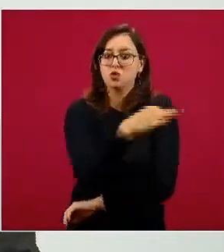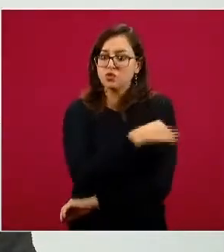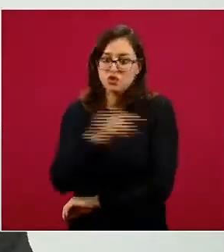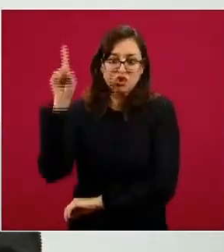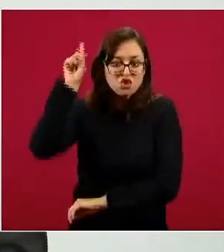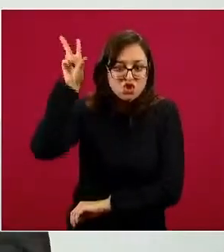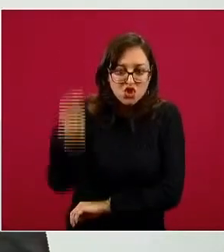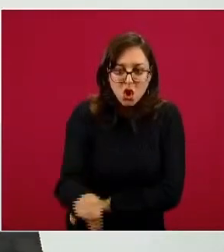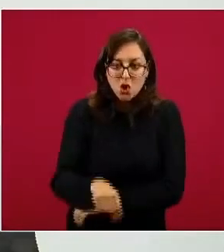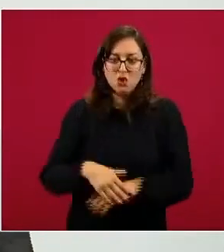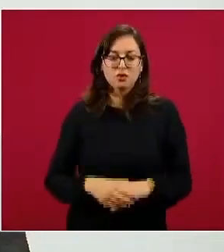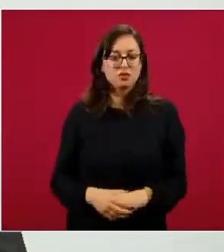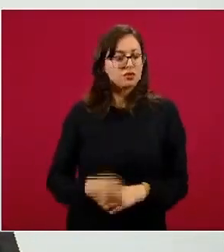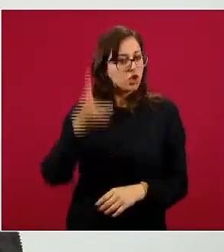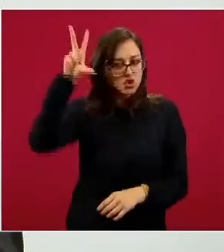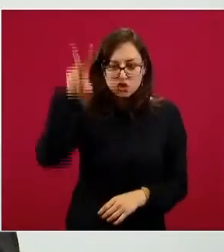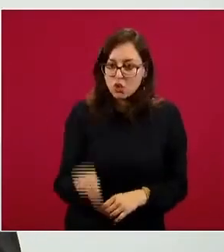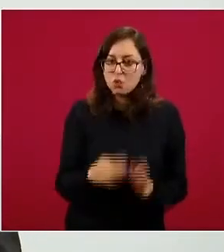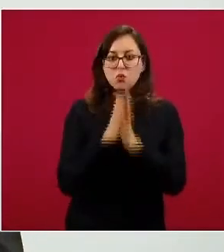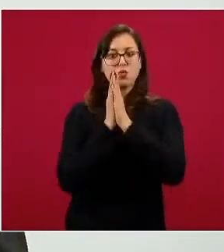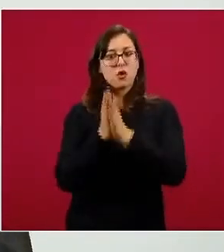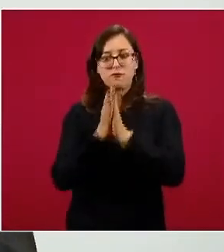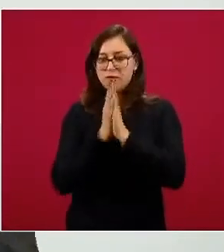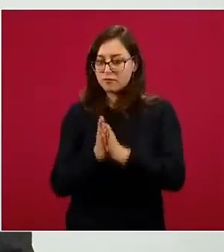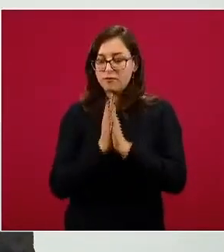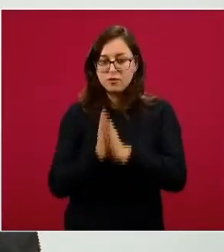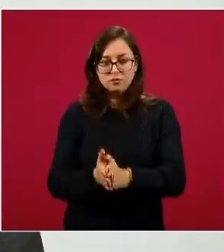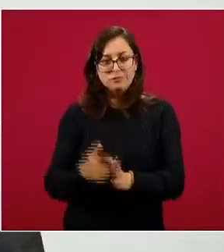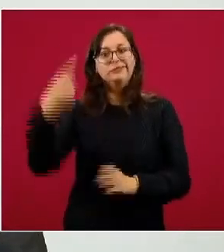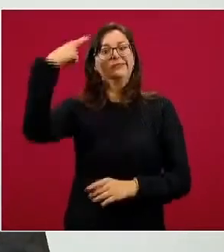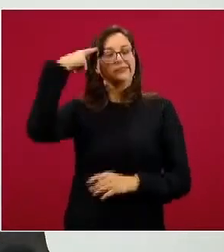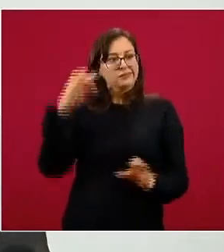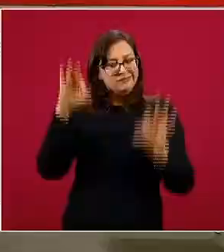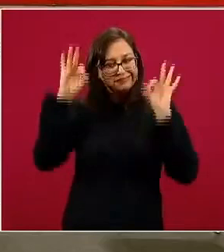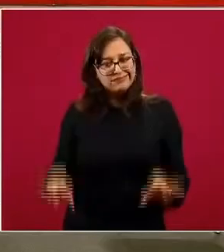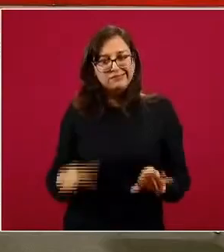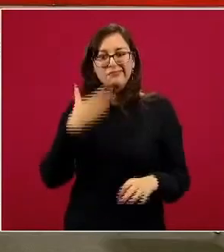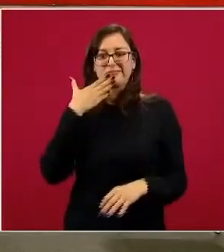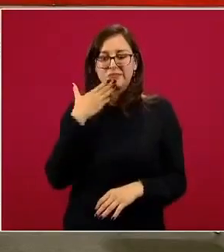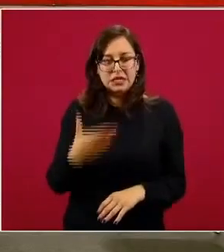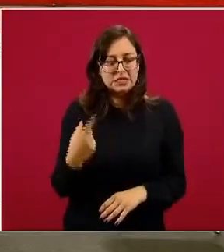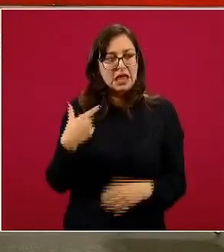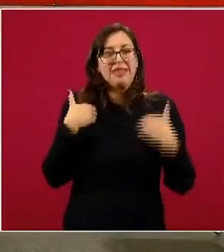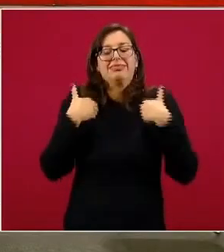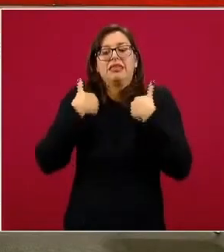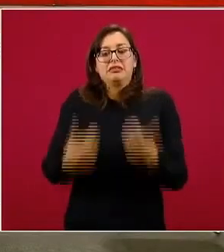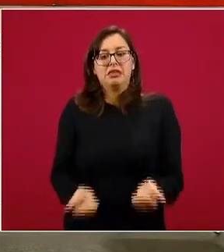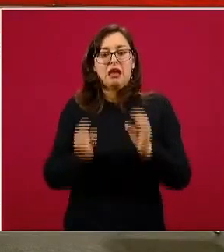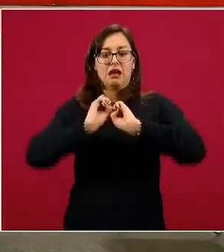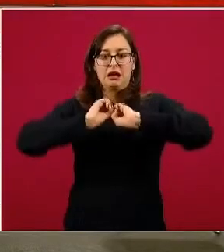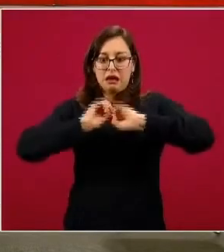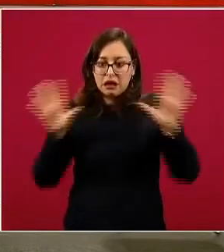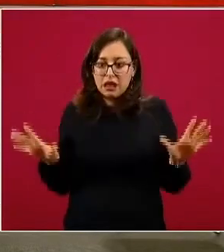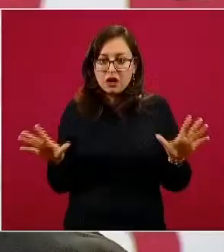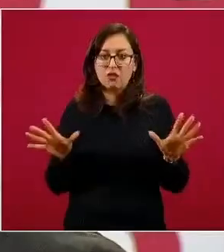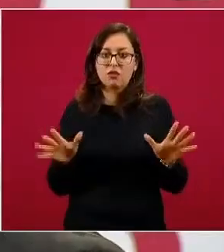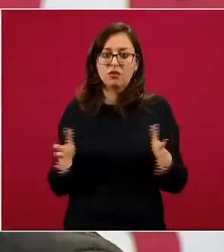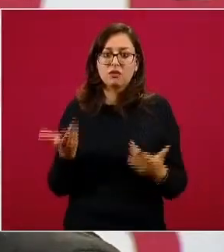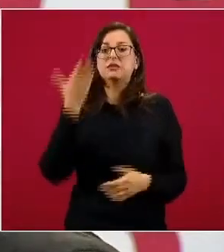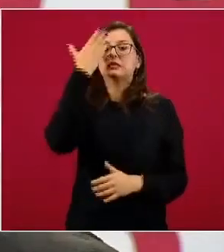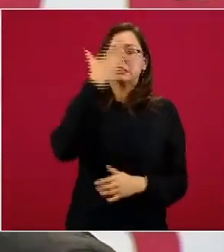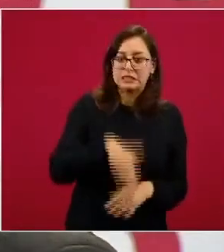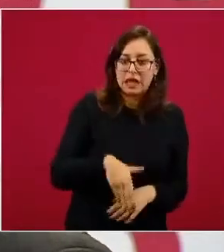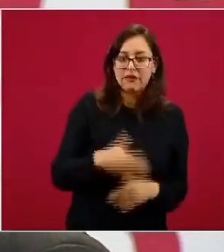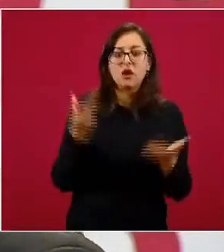vacunando. Hay que quitarnos esa idea, por favor, hay que tener una idea razonada, con base en conocimiento, con base en lo que se